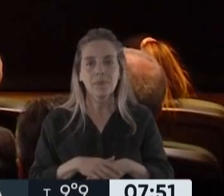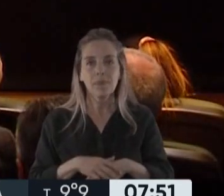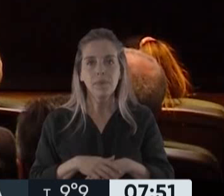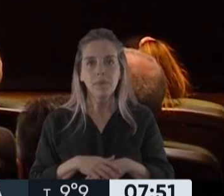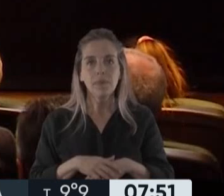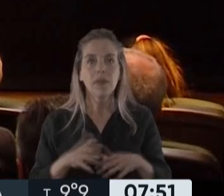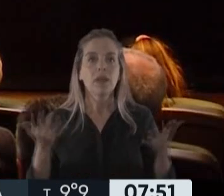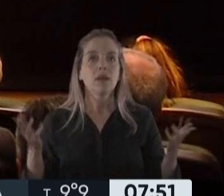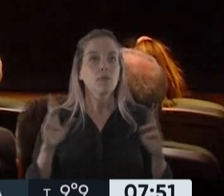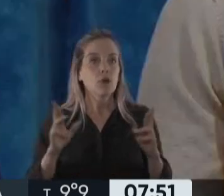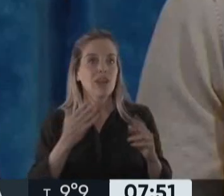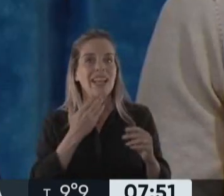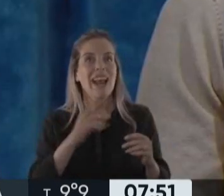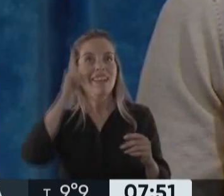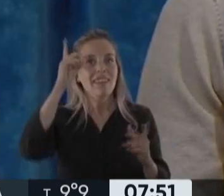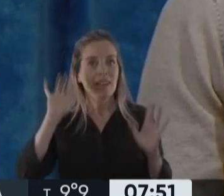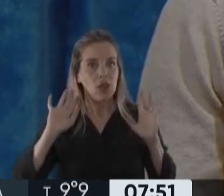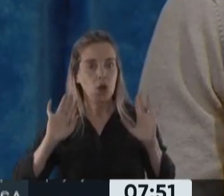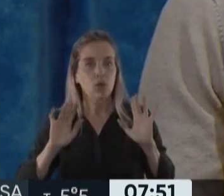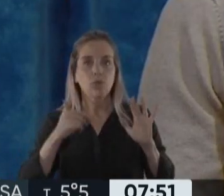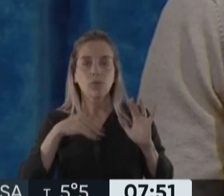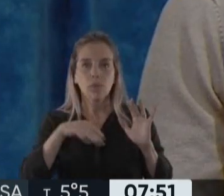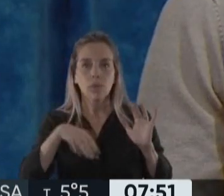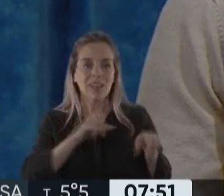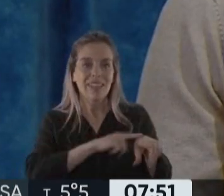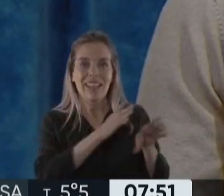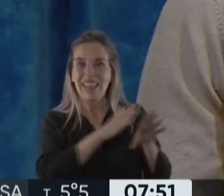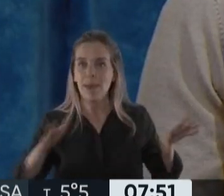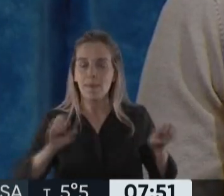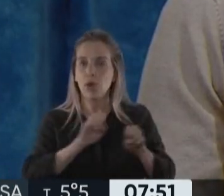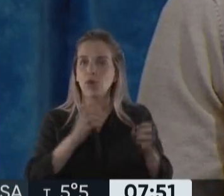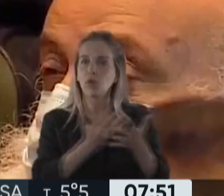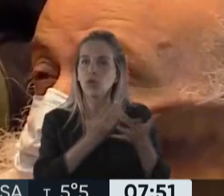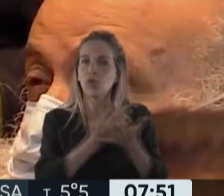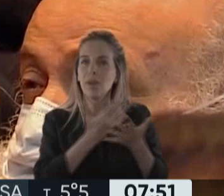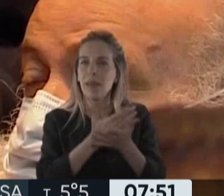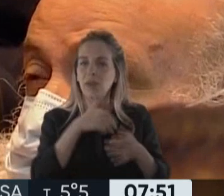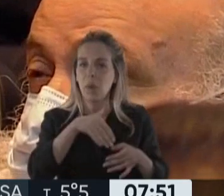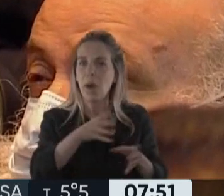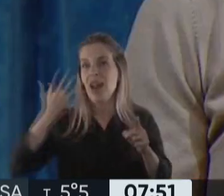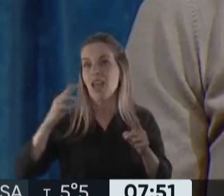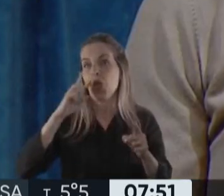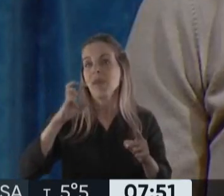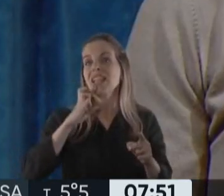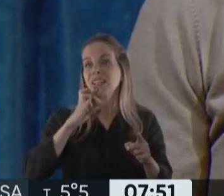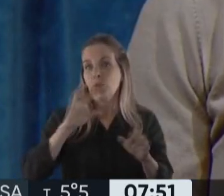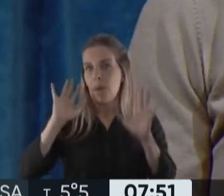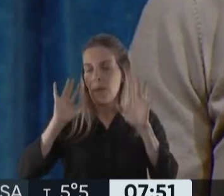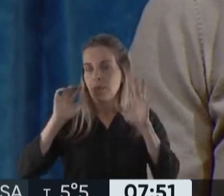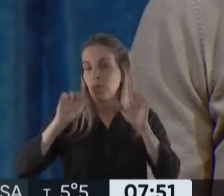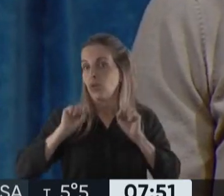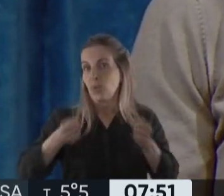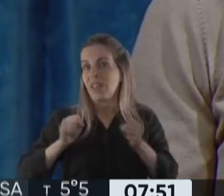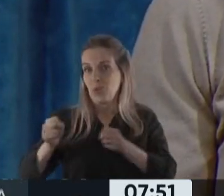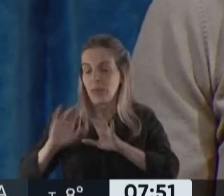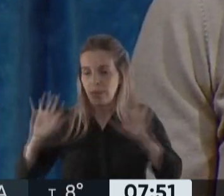gracias a dios ese tiempo está terminando y eso es muy bueno ahora lo que tenemos que hacer